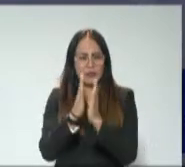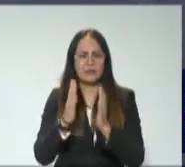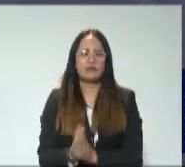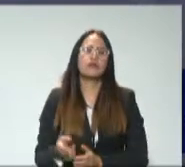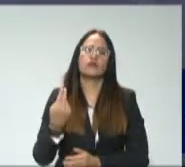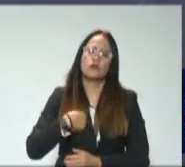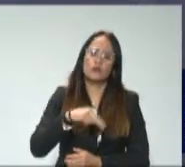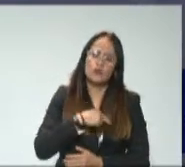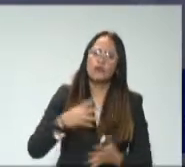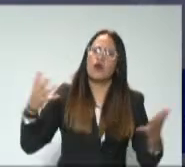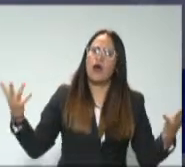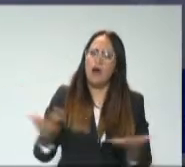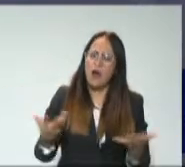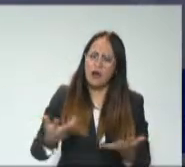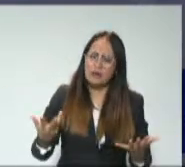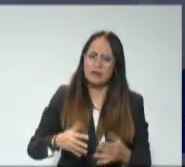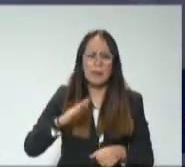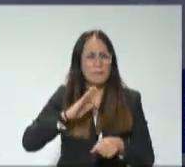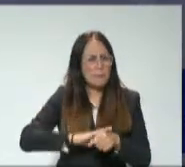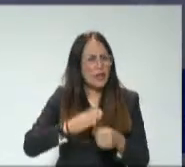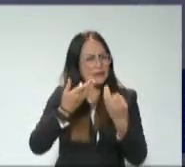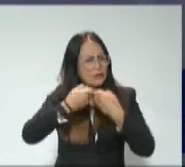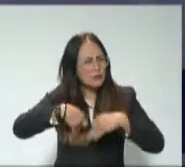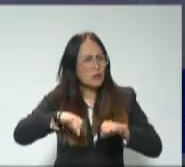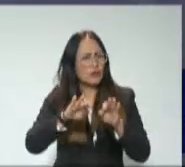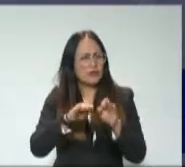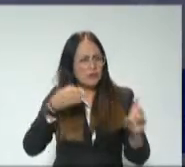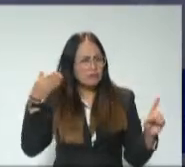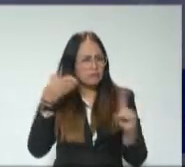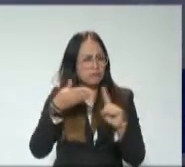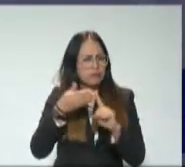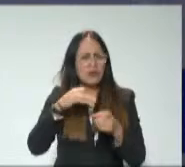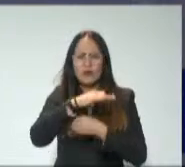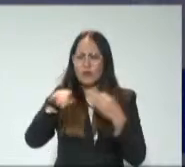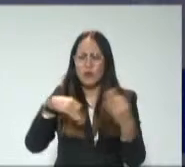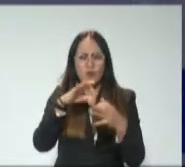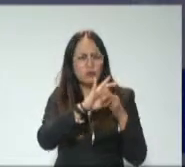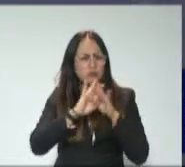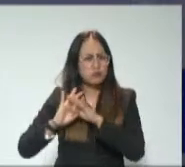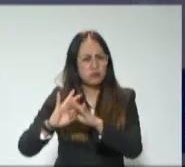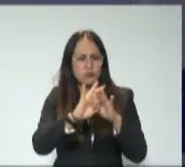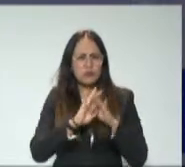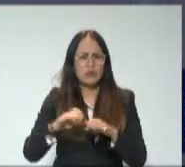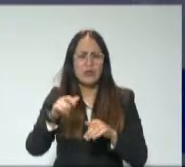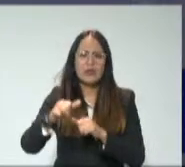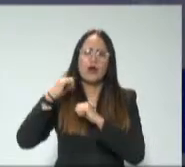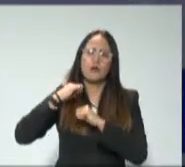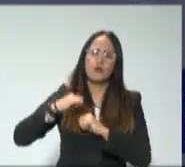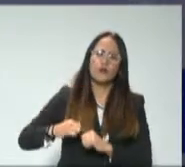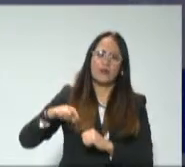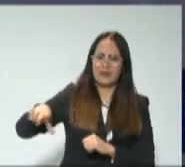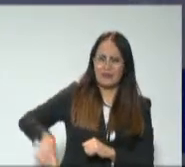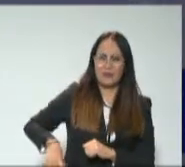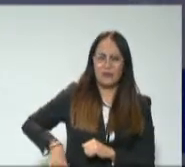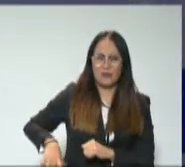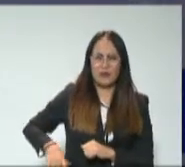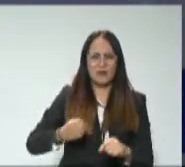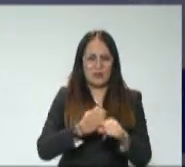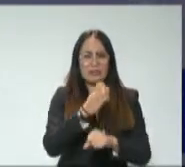enfocado de manera prioritaria en trabajar de manera colaborativa con las autoridades sanitarias